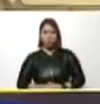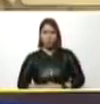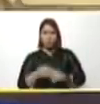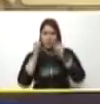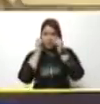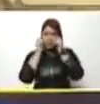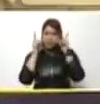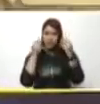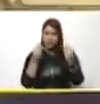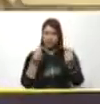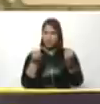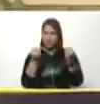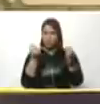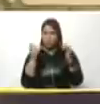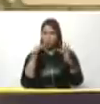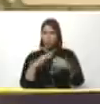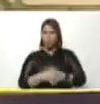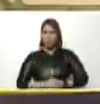Impresionante los números.